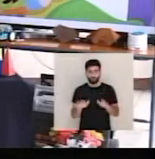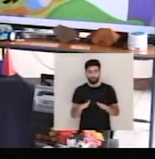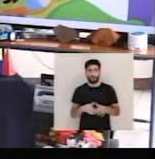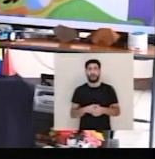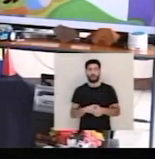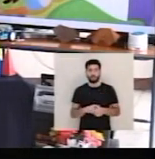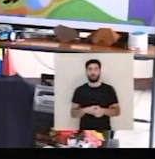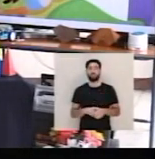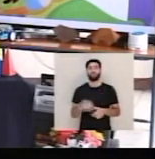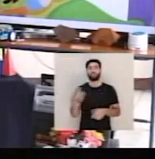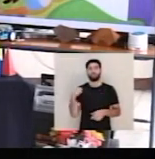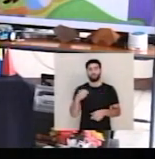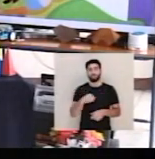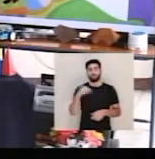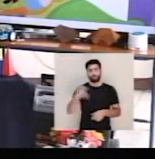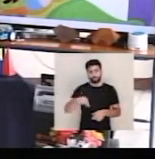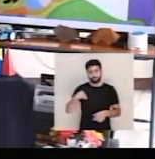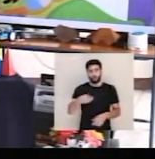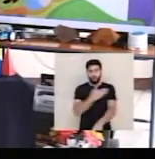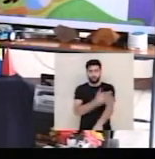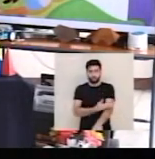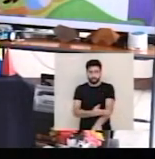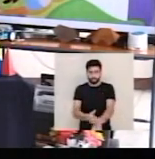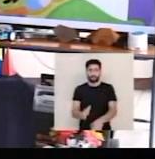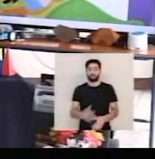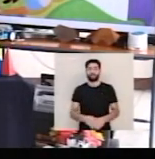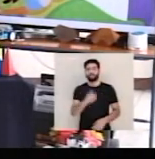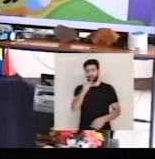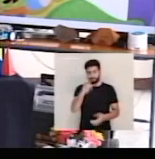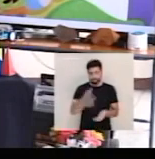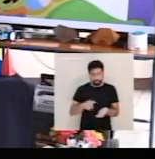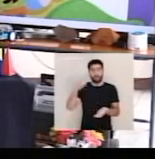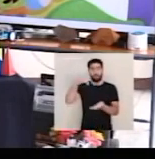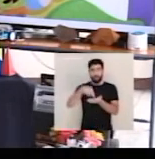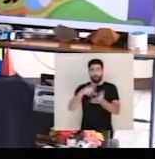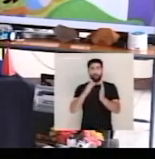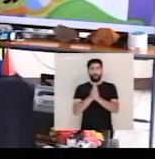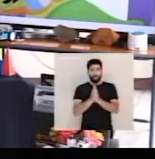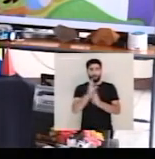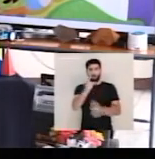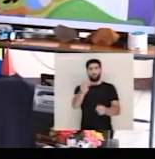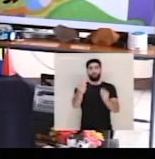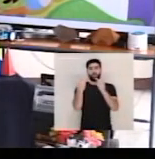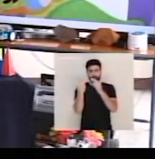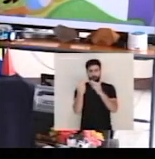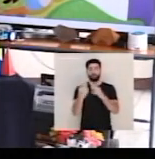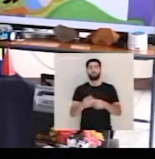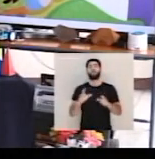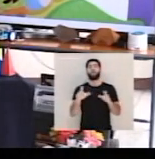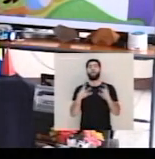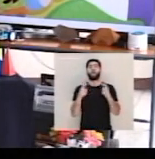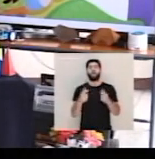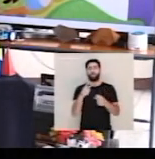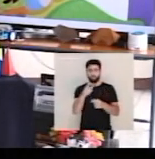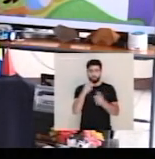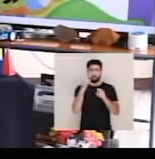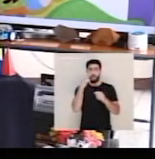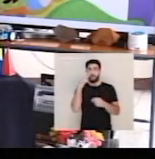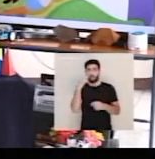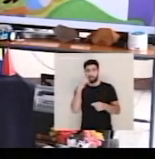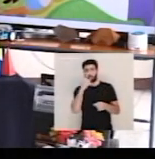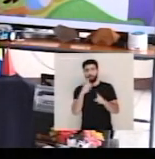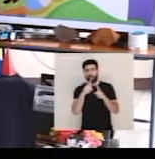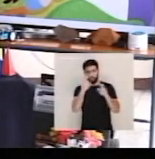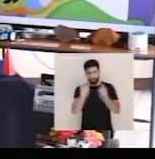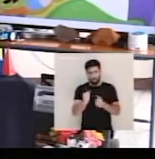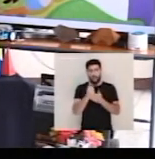Bueno, ahora vamos a iniciar con el juego. A ver, todos nos ponemos en pie y allá en casita, por favor, ayudemos a los